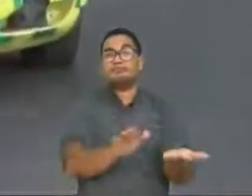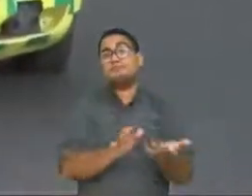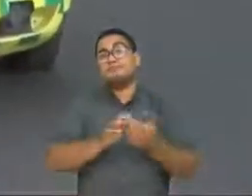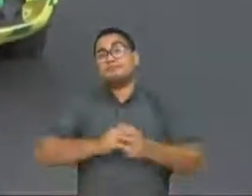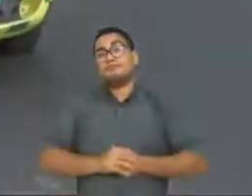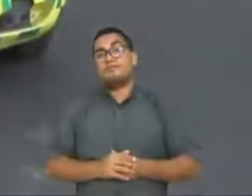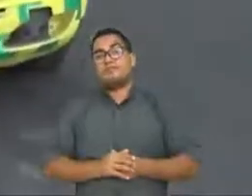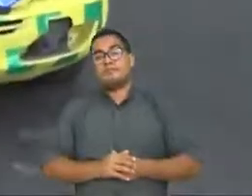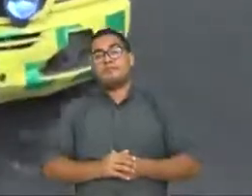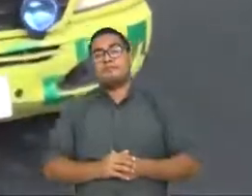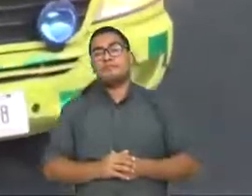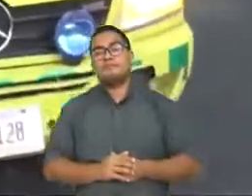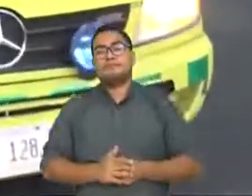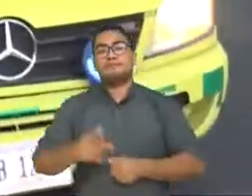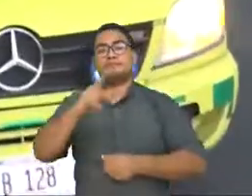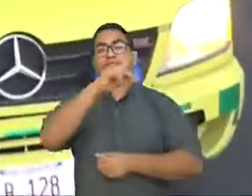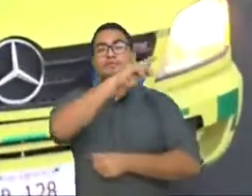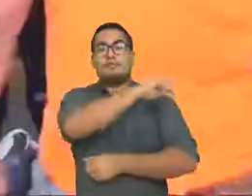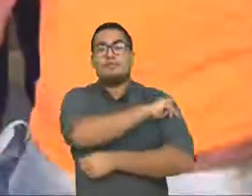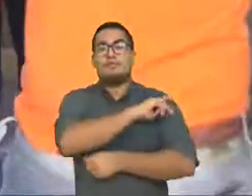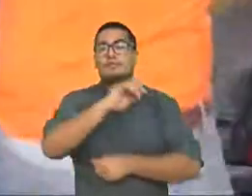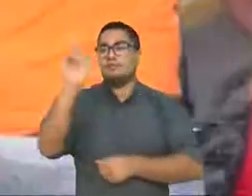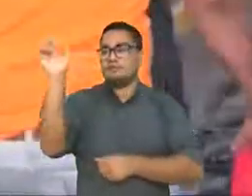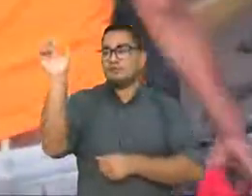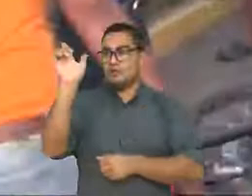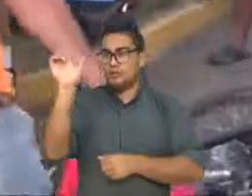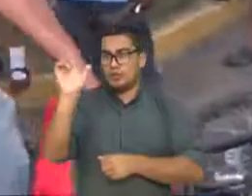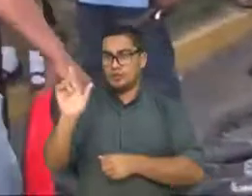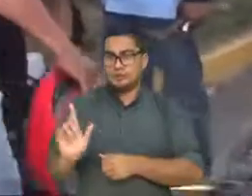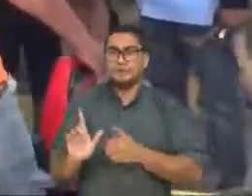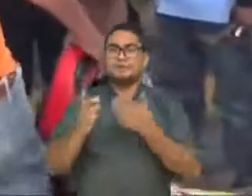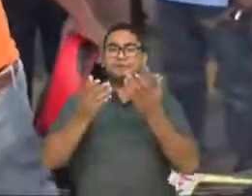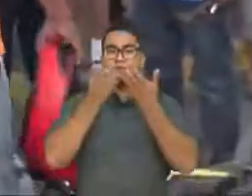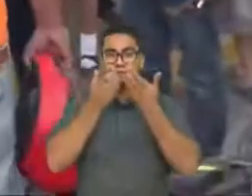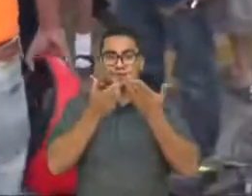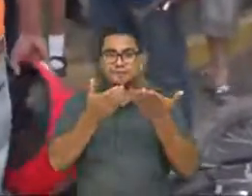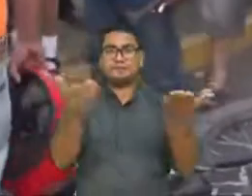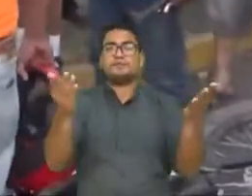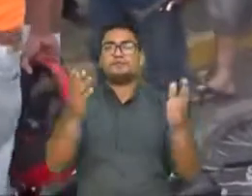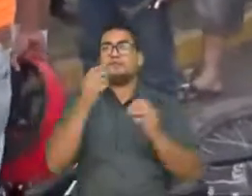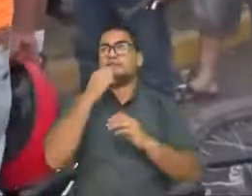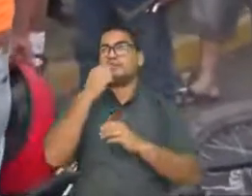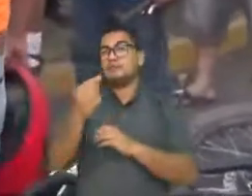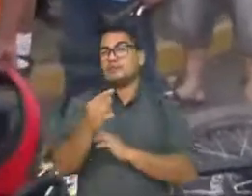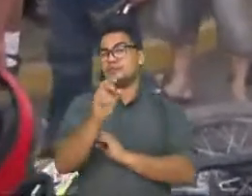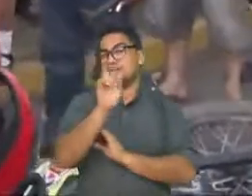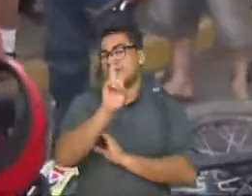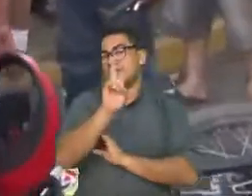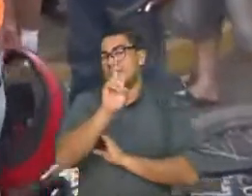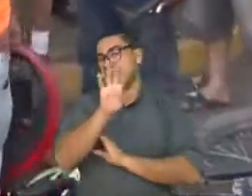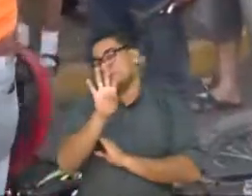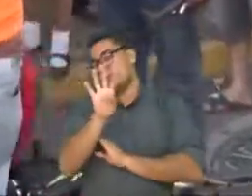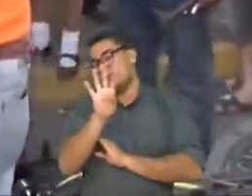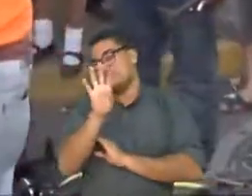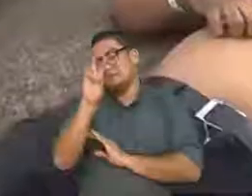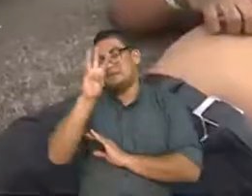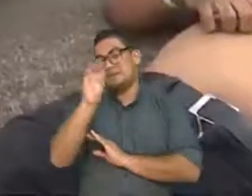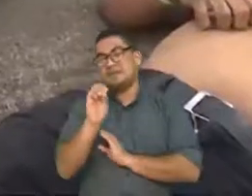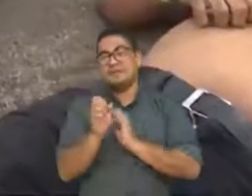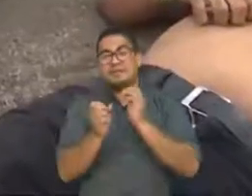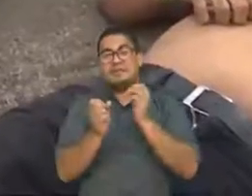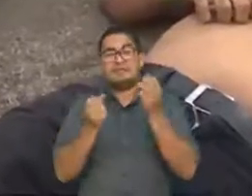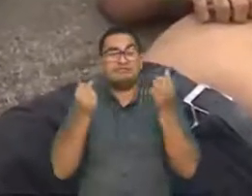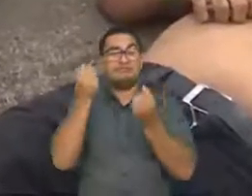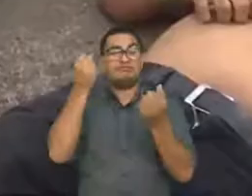tránsito. La policía todos los lunes hace un informe. Andamos en la media de 24 a 30 accidentes de tránsito